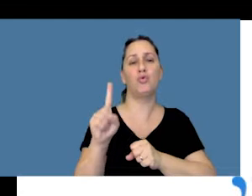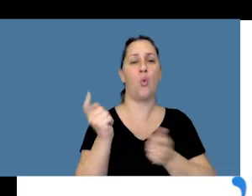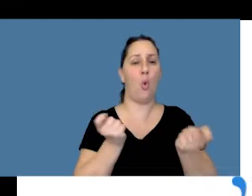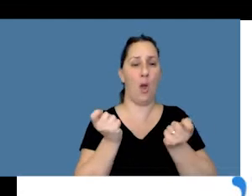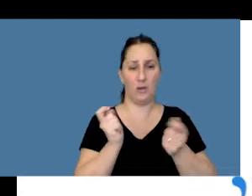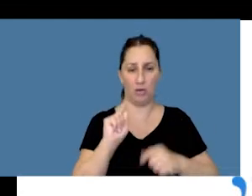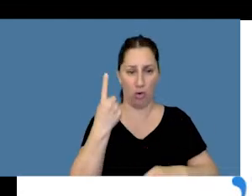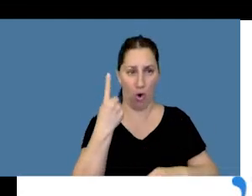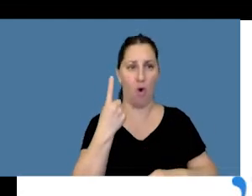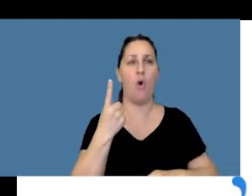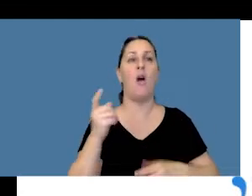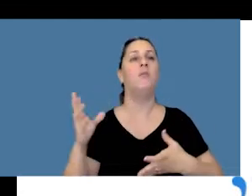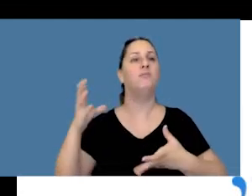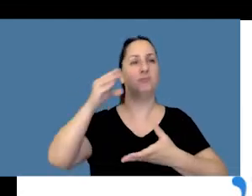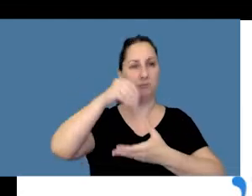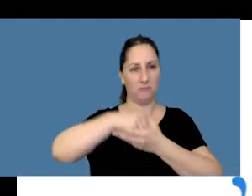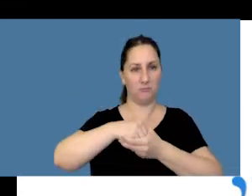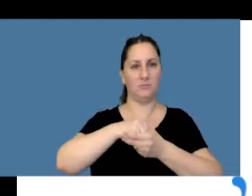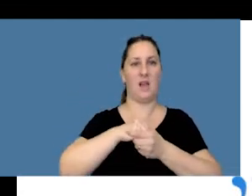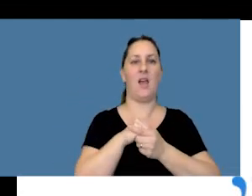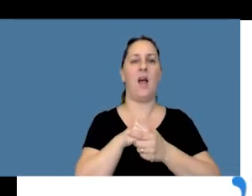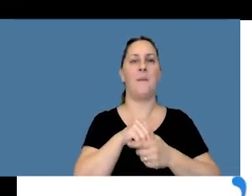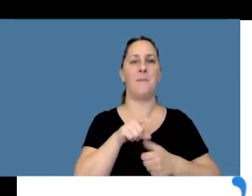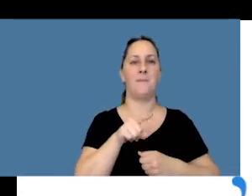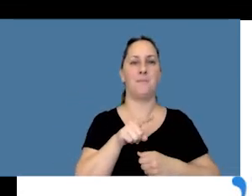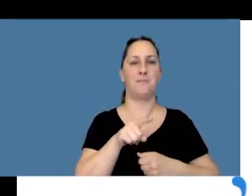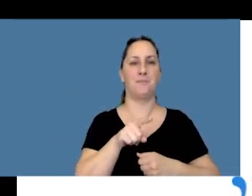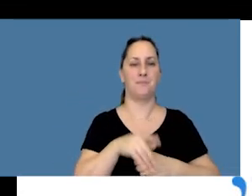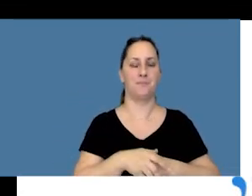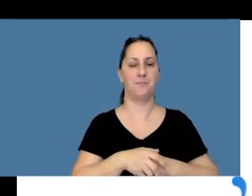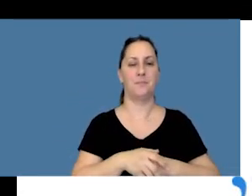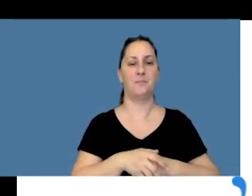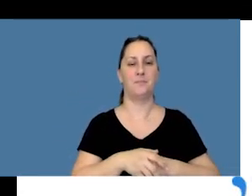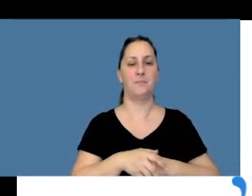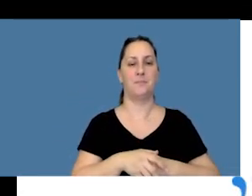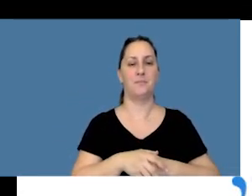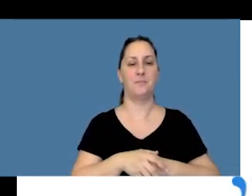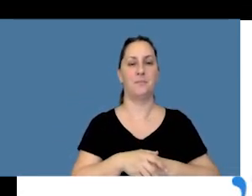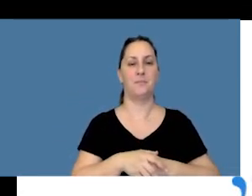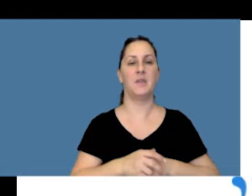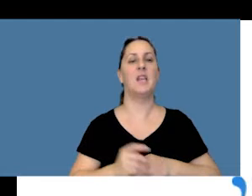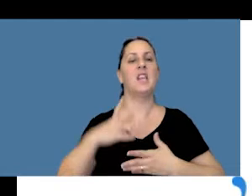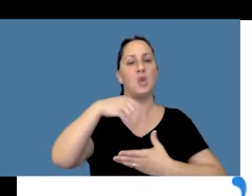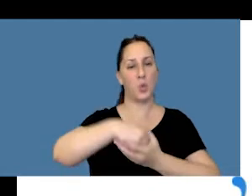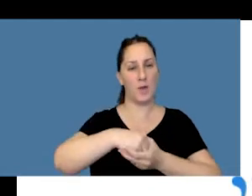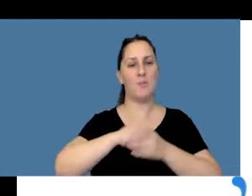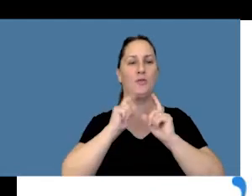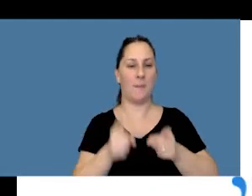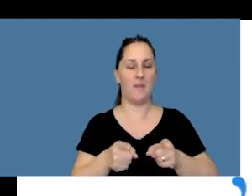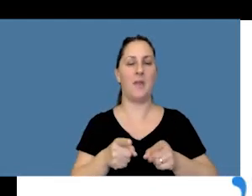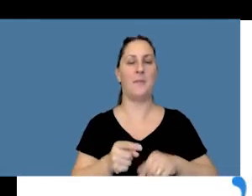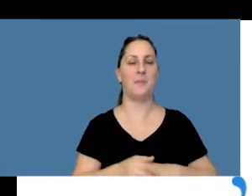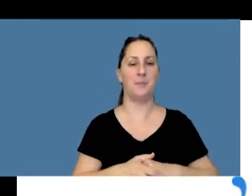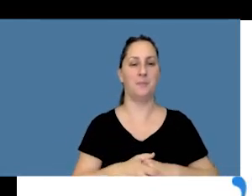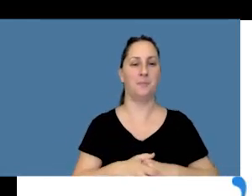Aquí estamos incluyendo también a los locadores, o sea, estamos ¿cómo se llama? Incluyendo también a